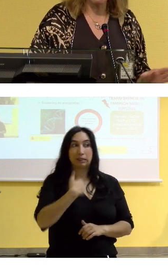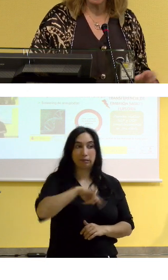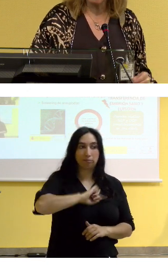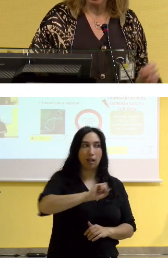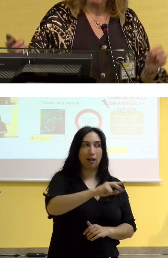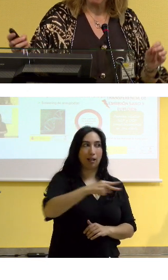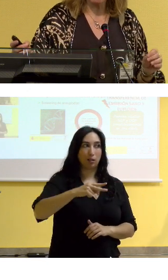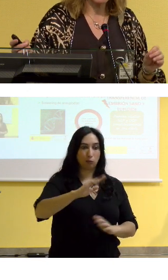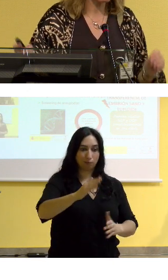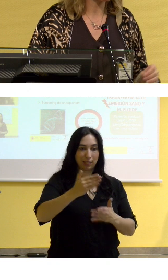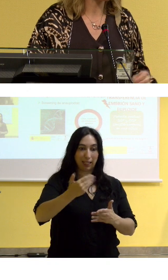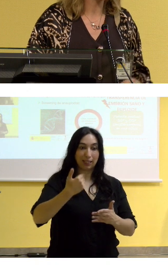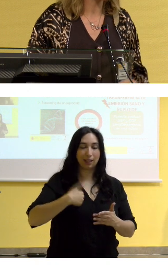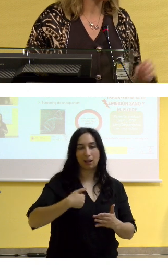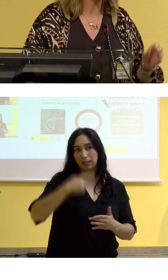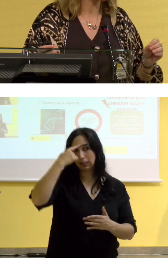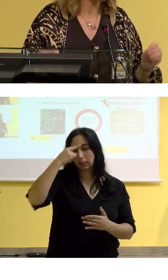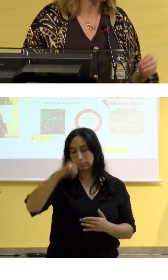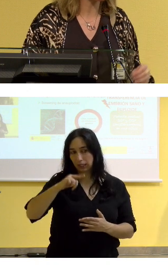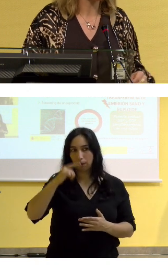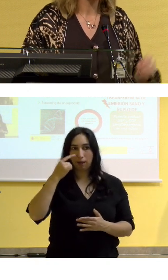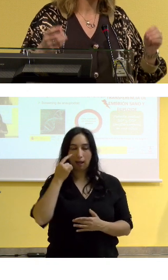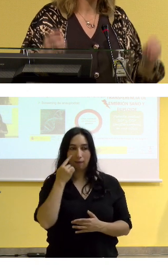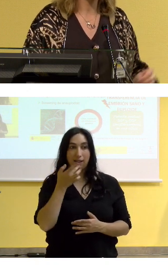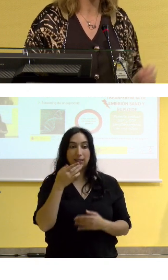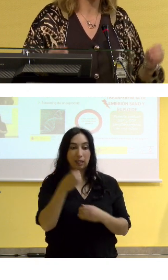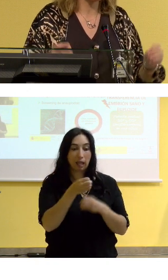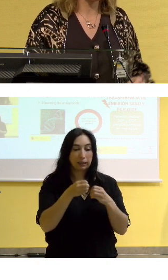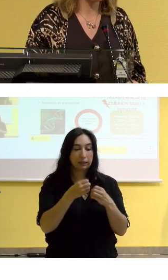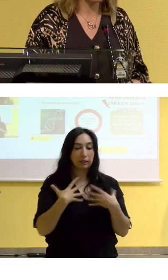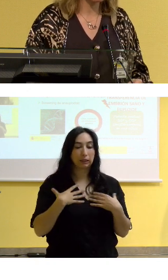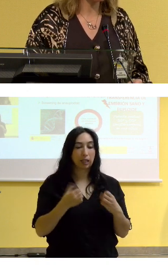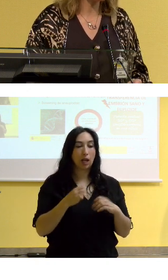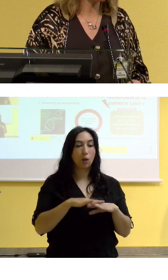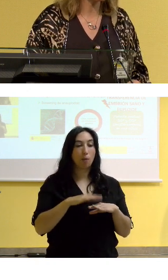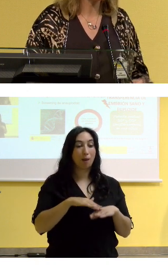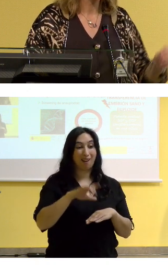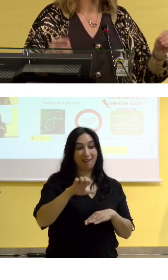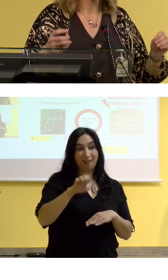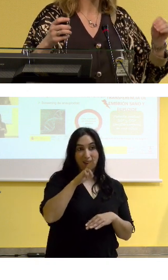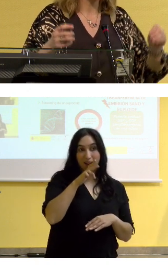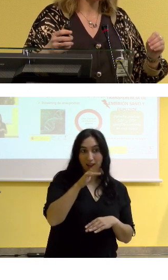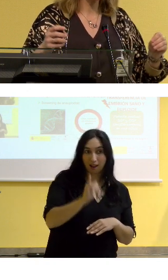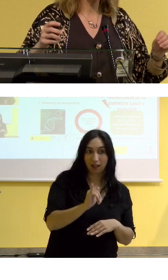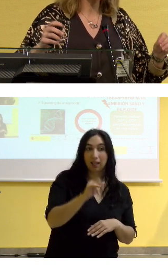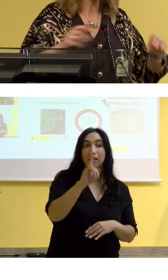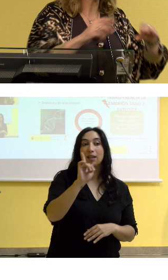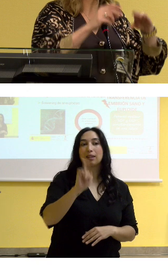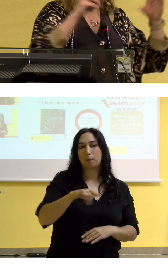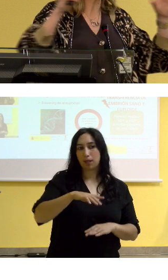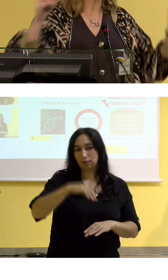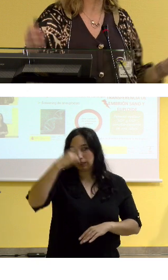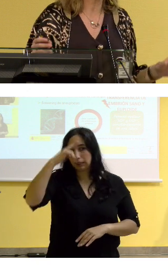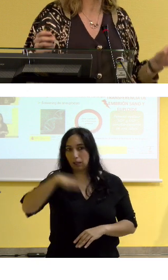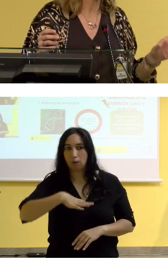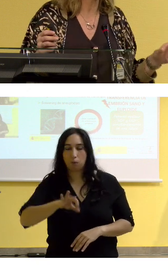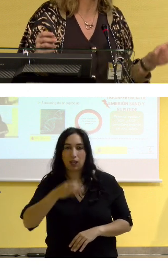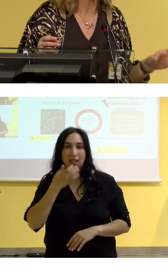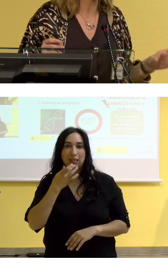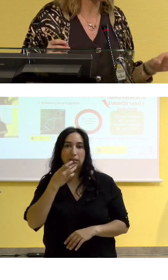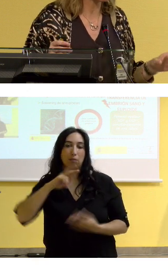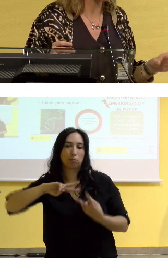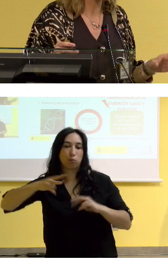de este embrión, vamos a saber no solo que este embrión es sano para la corea de Huntington, sino que además no tiene ninguna otra